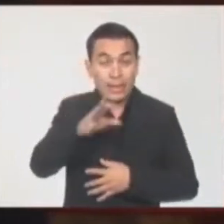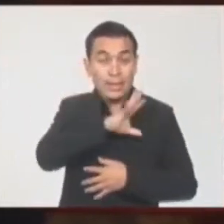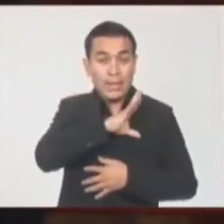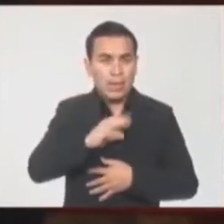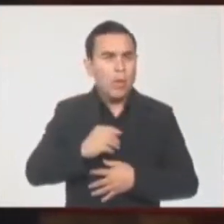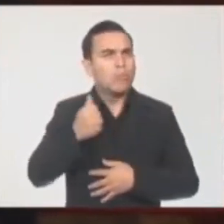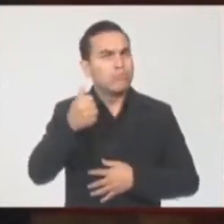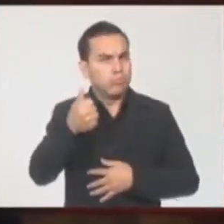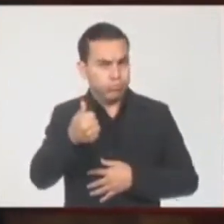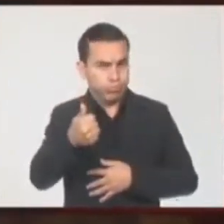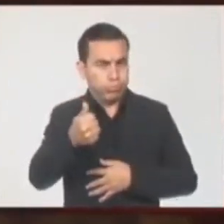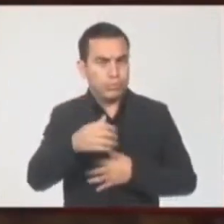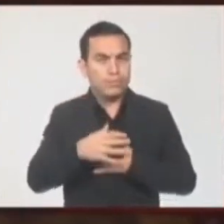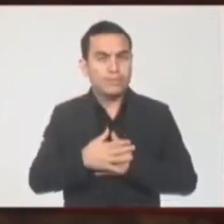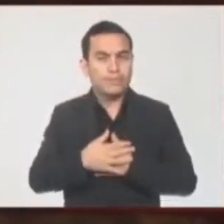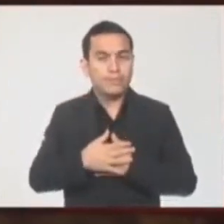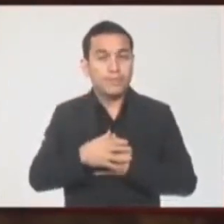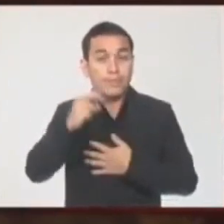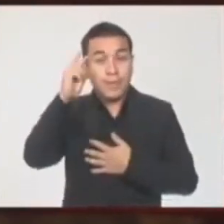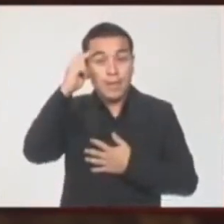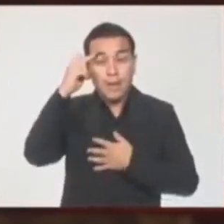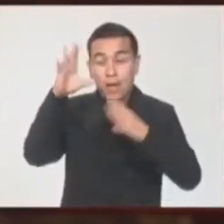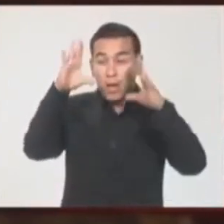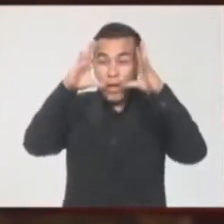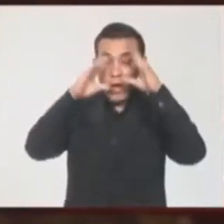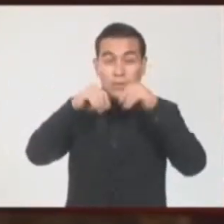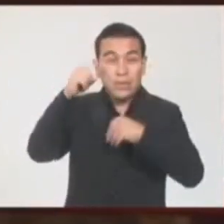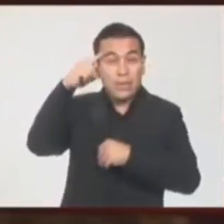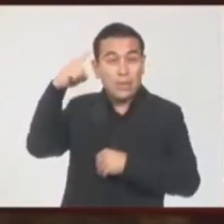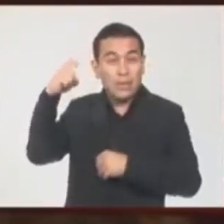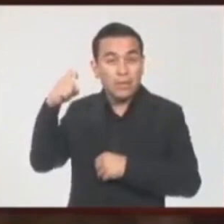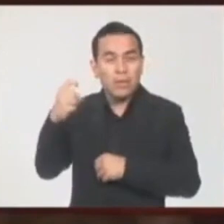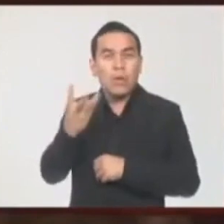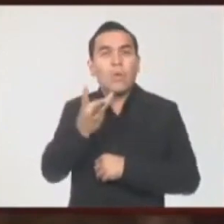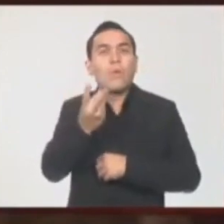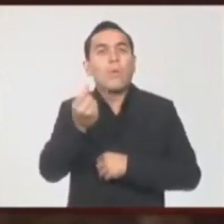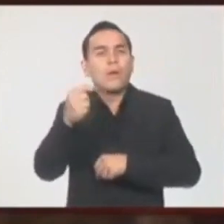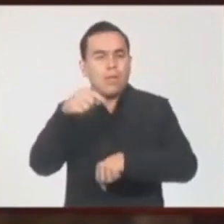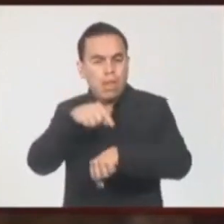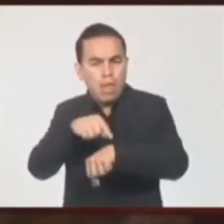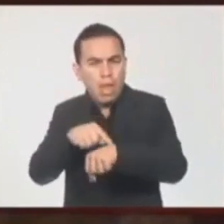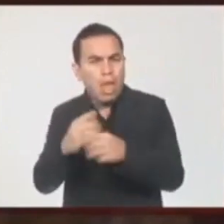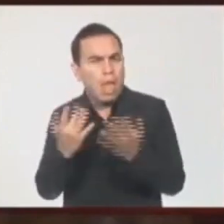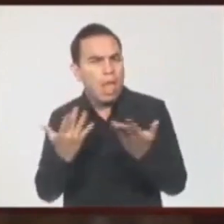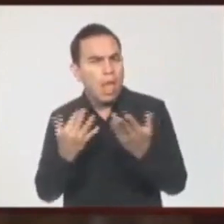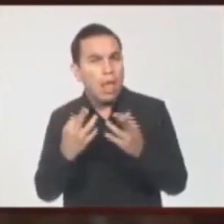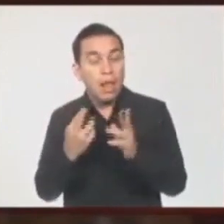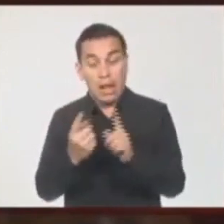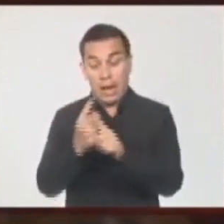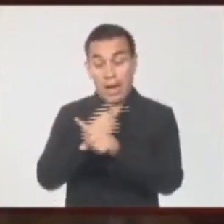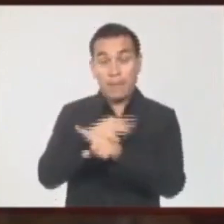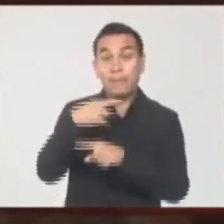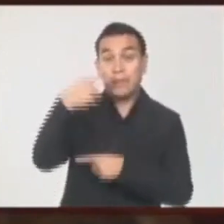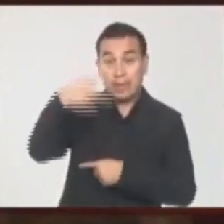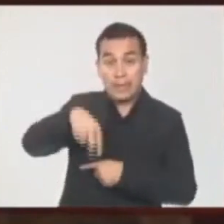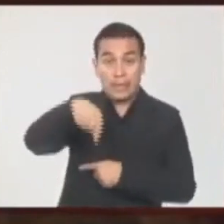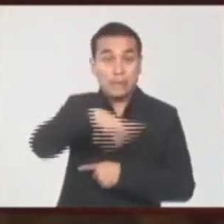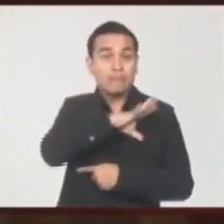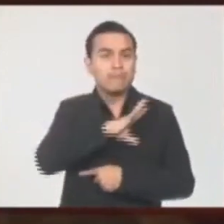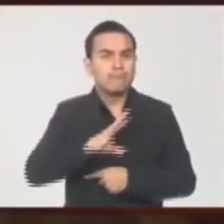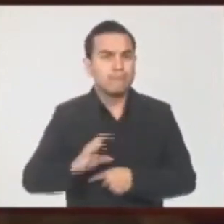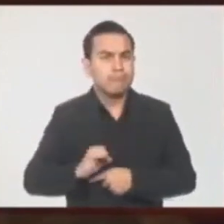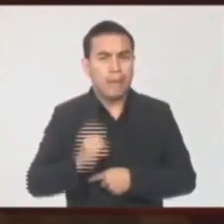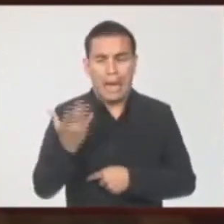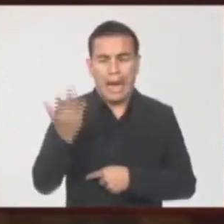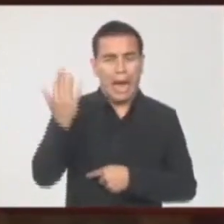la pena. Esa noche le recordaba cuánto tiempo habíamos esperado por un cambio real en nuestro país. En